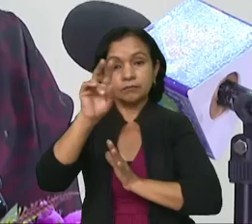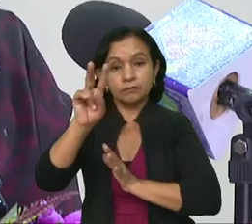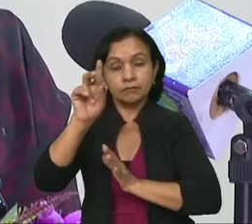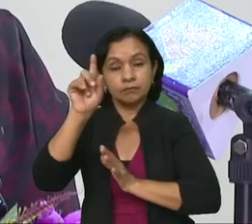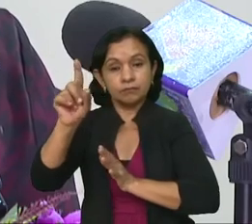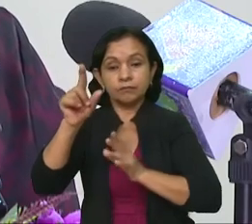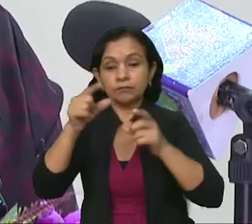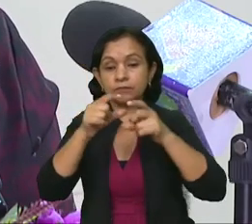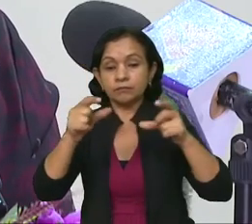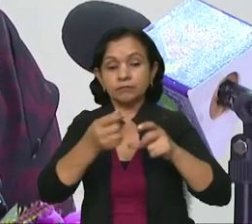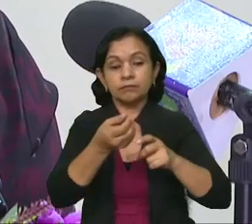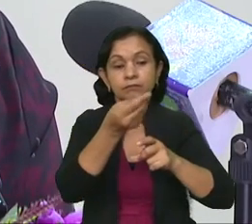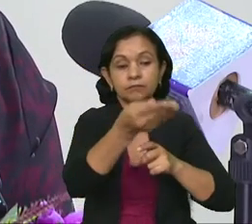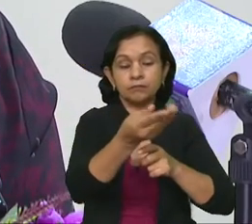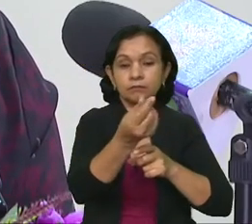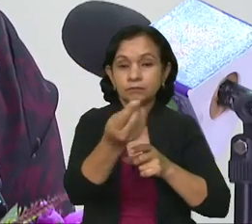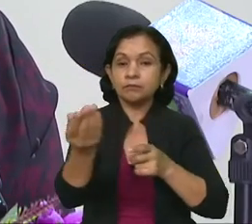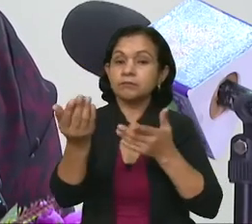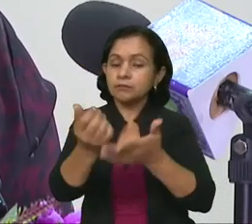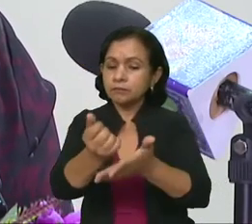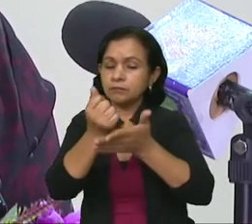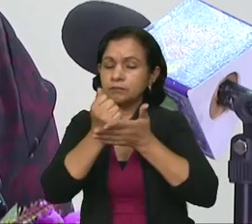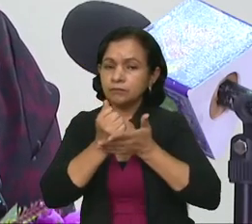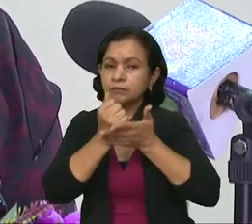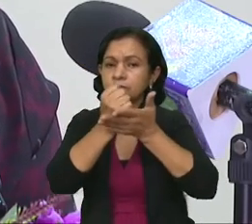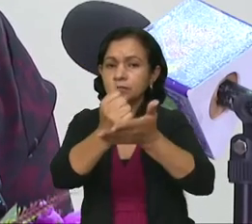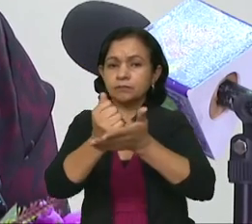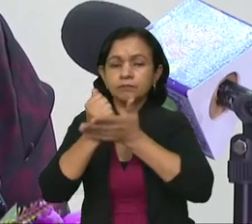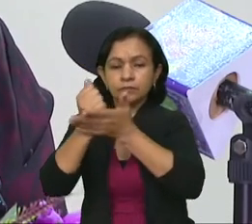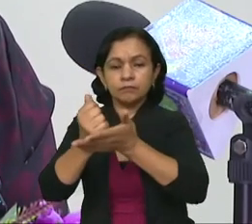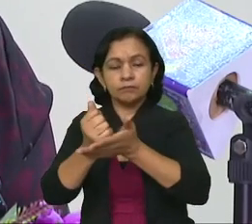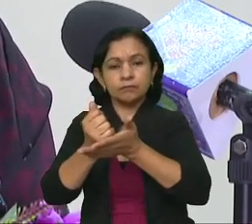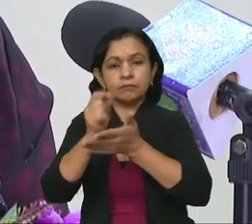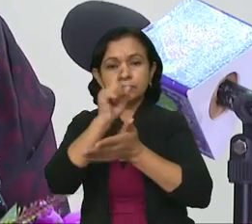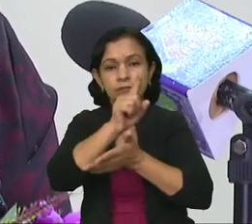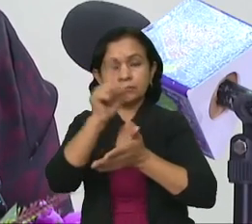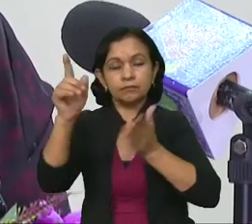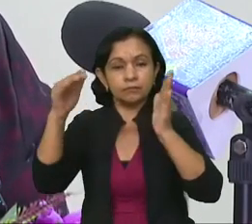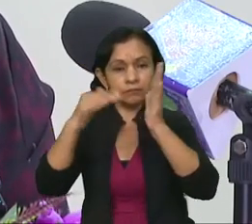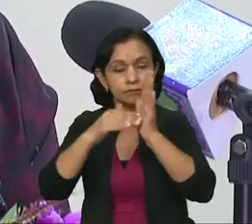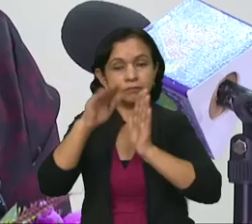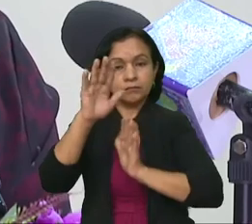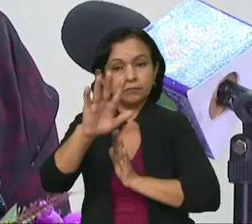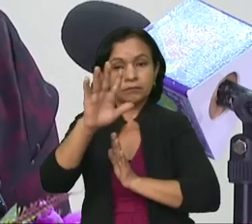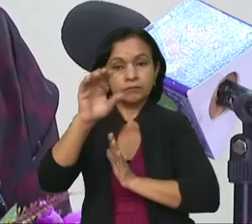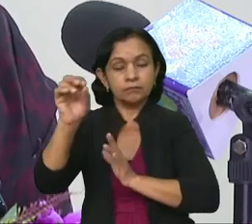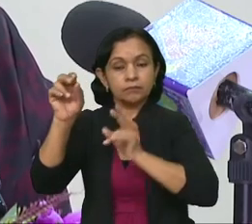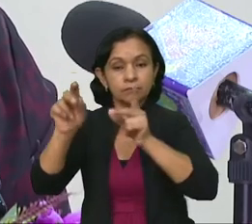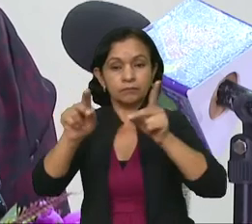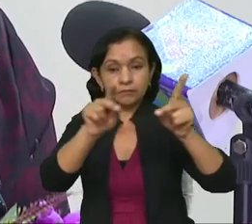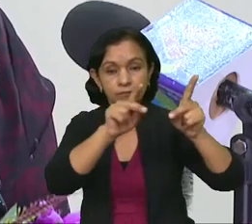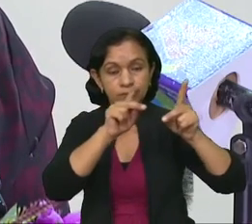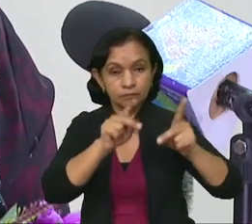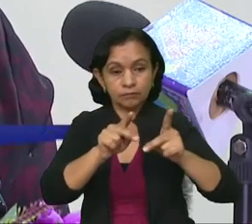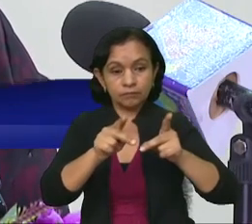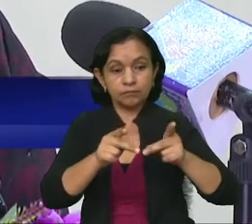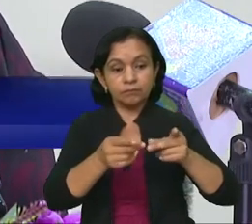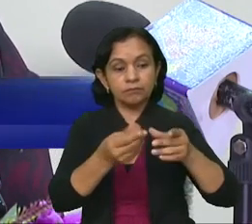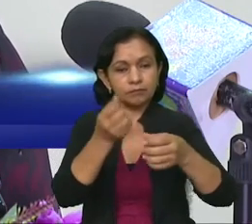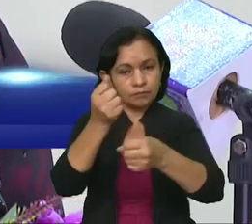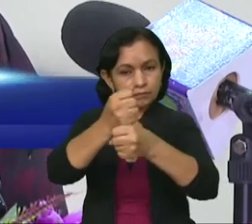11.521 bonos forestales. Esto nos ha permitido entregarle a 11.500 productores que